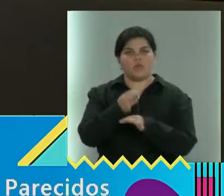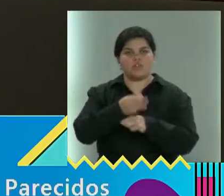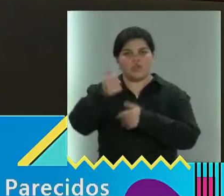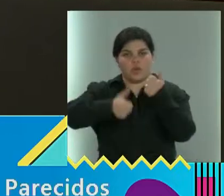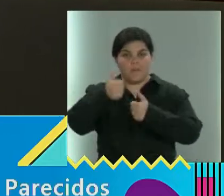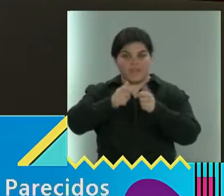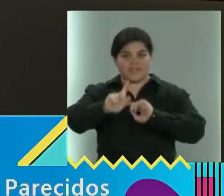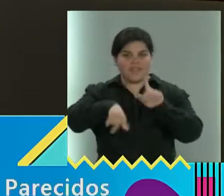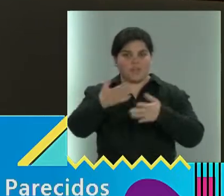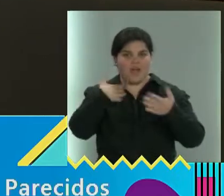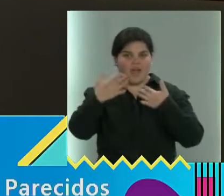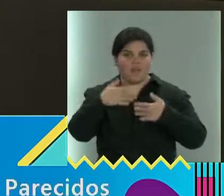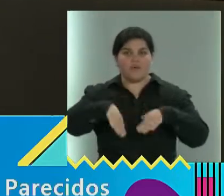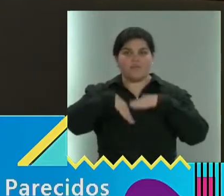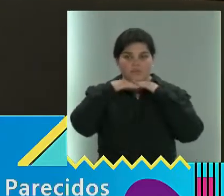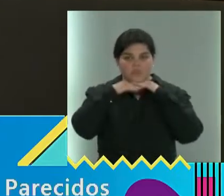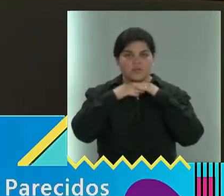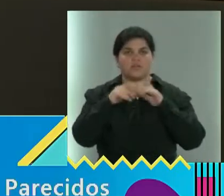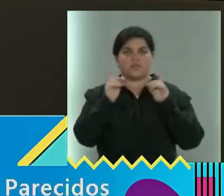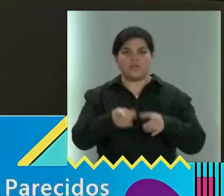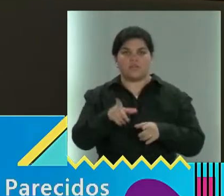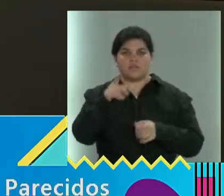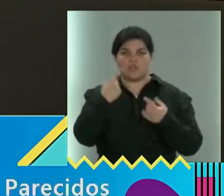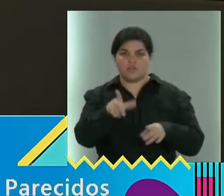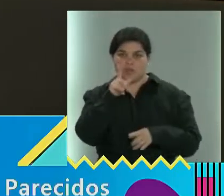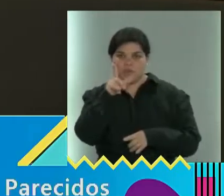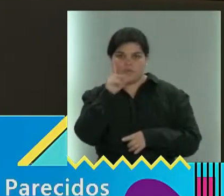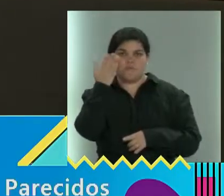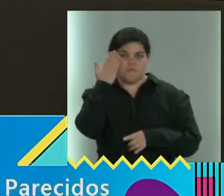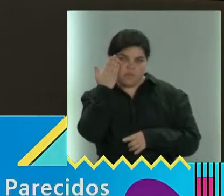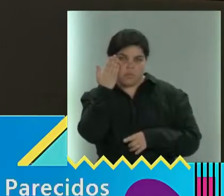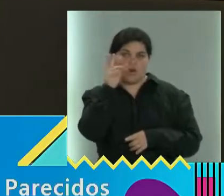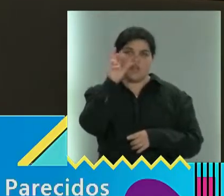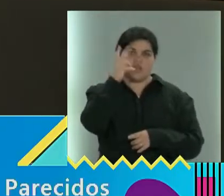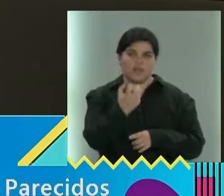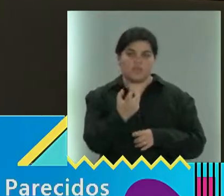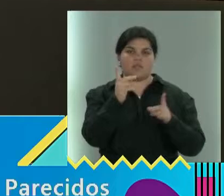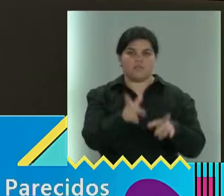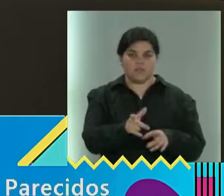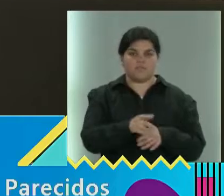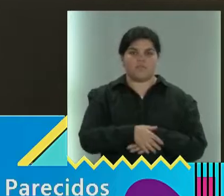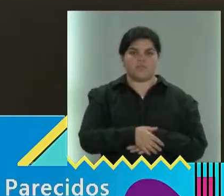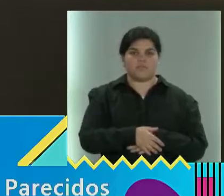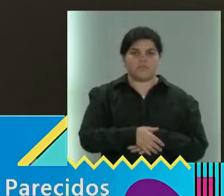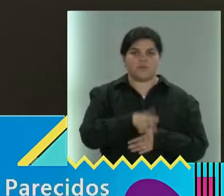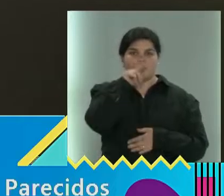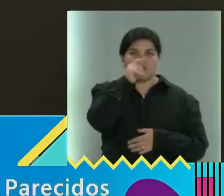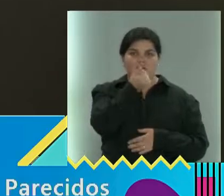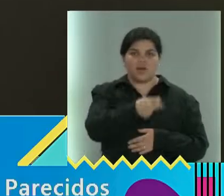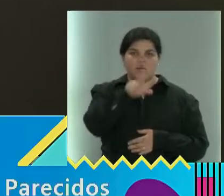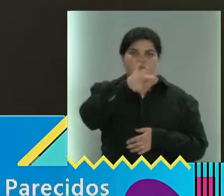el próximo bloque. Quédate, estamos en las redes sociales, en Distintos Parecidos, tanto en Facebook como en Instagram, y si no, también nos encontrás en Twitter,